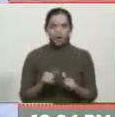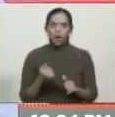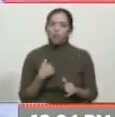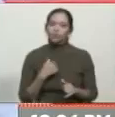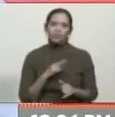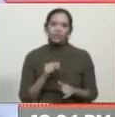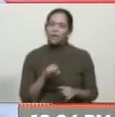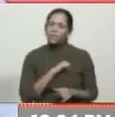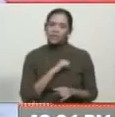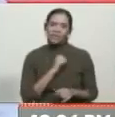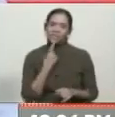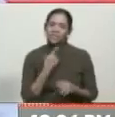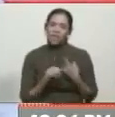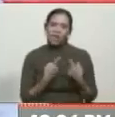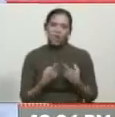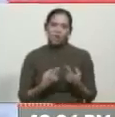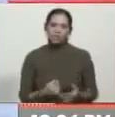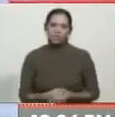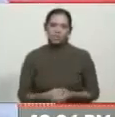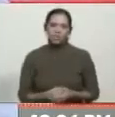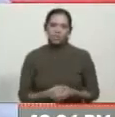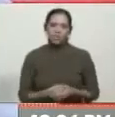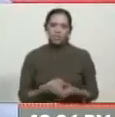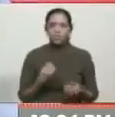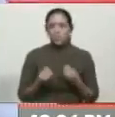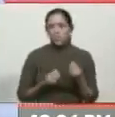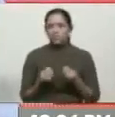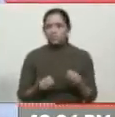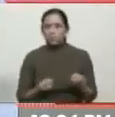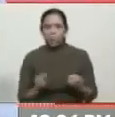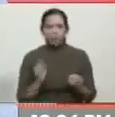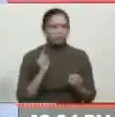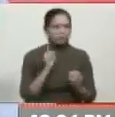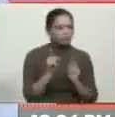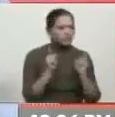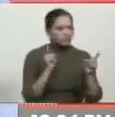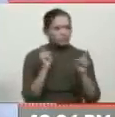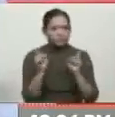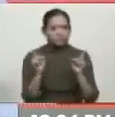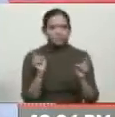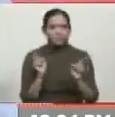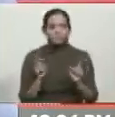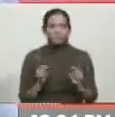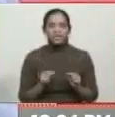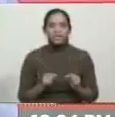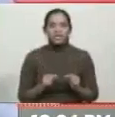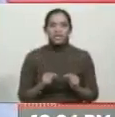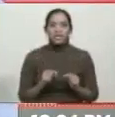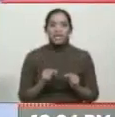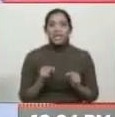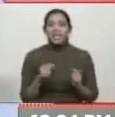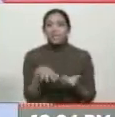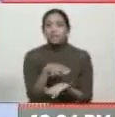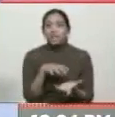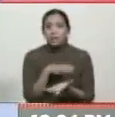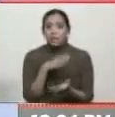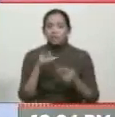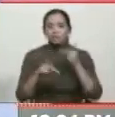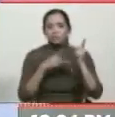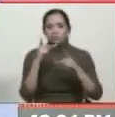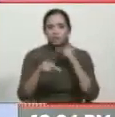las cosas, pues aquí, cuando uno ha hecho señalamientos en cuanto al problema de la producción de alimentos,